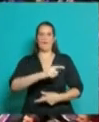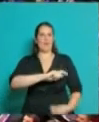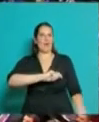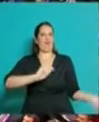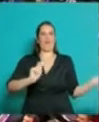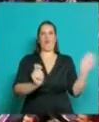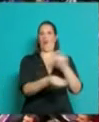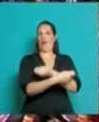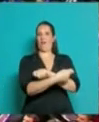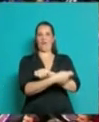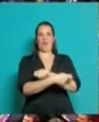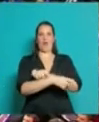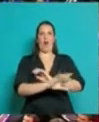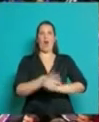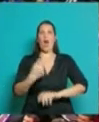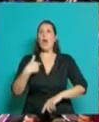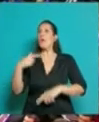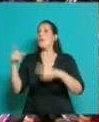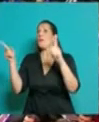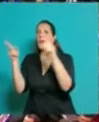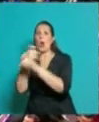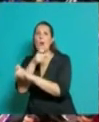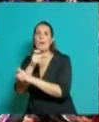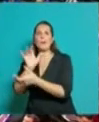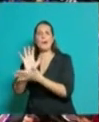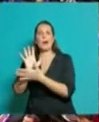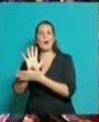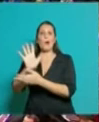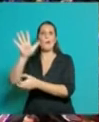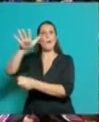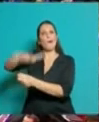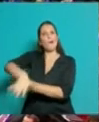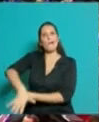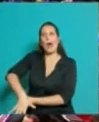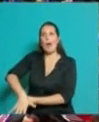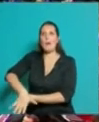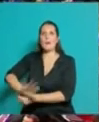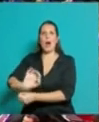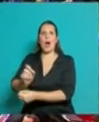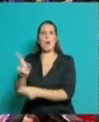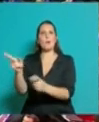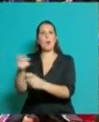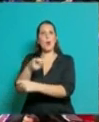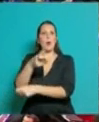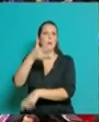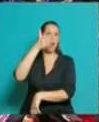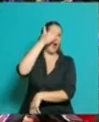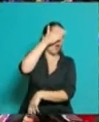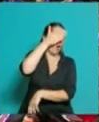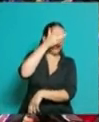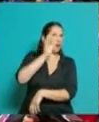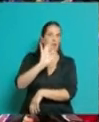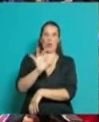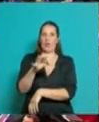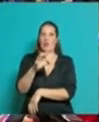fue un discurso que no habló de la realidad, no habló de la falta de trabajo, no habló de las empresas